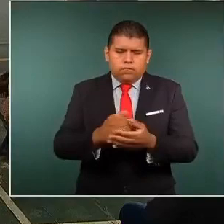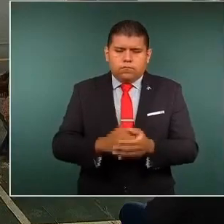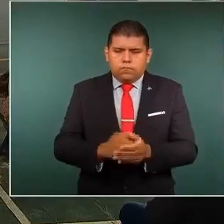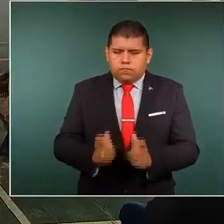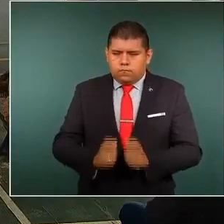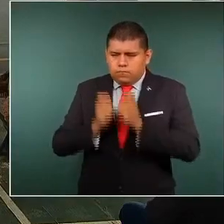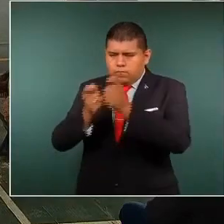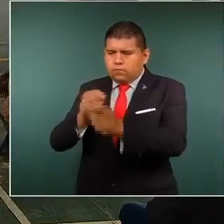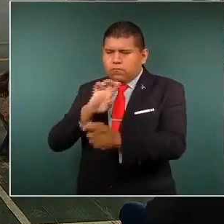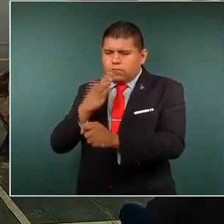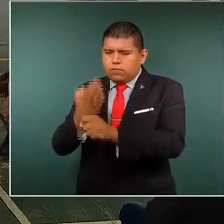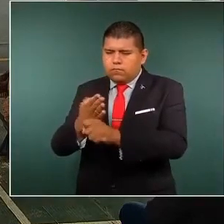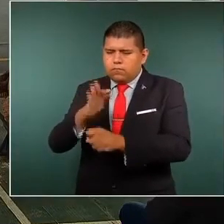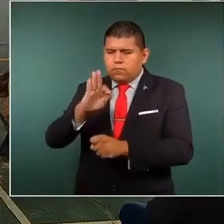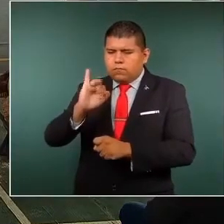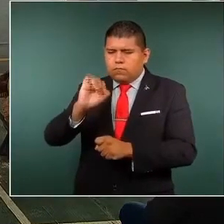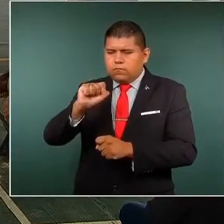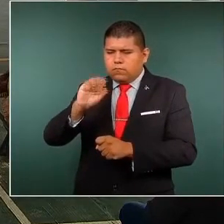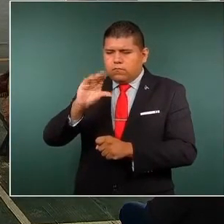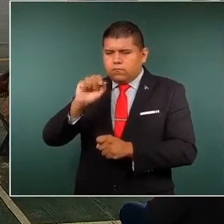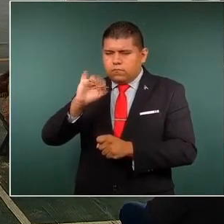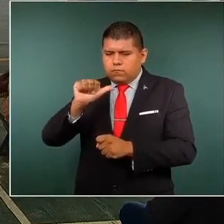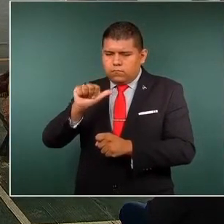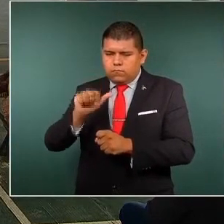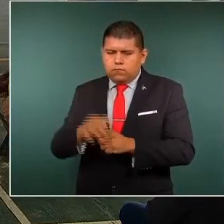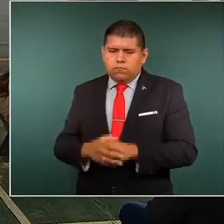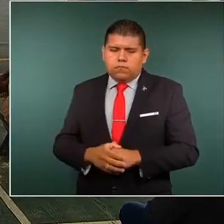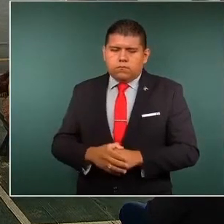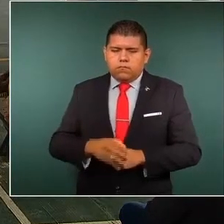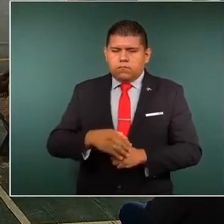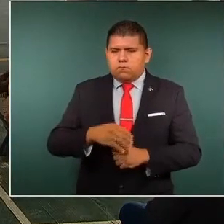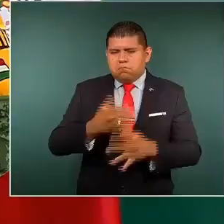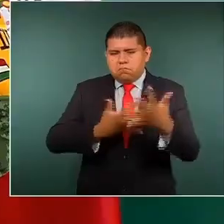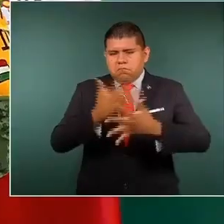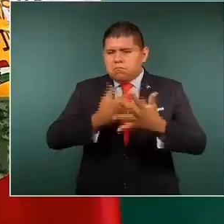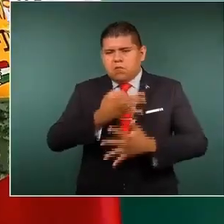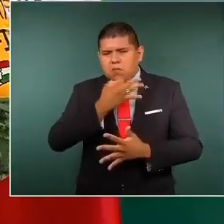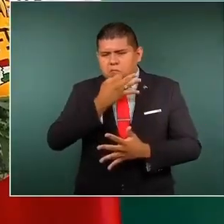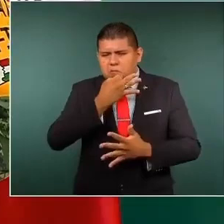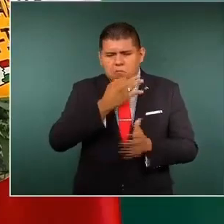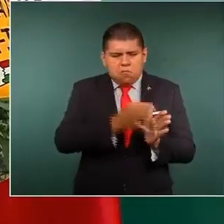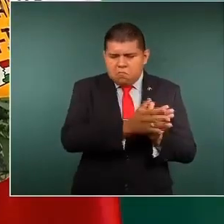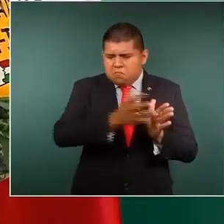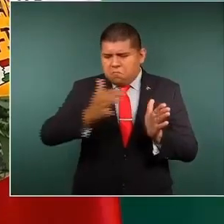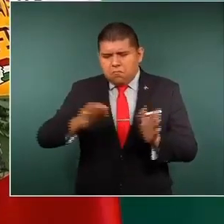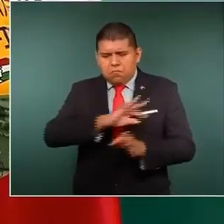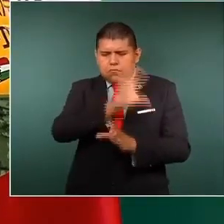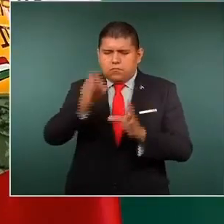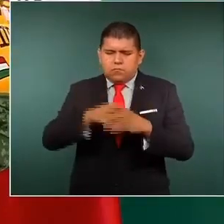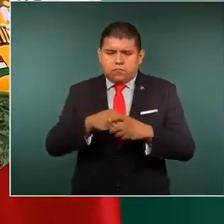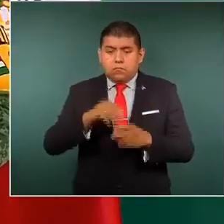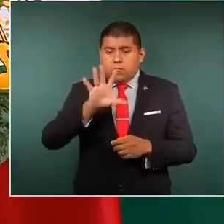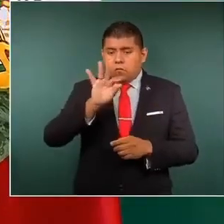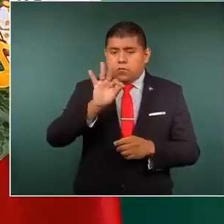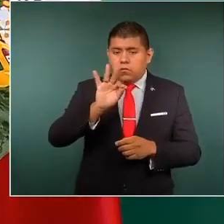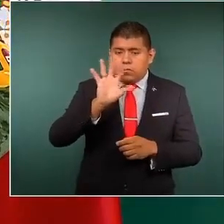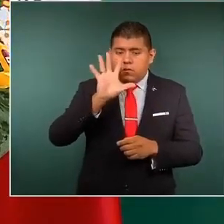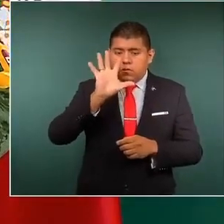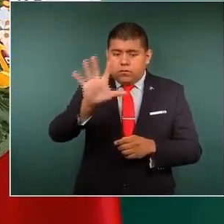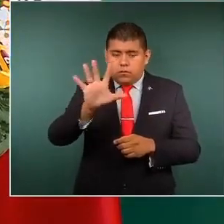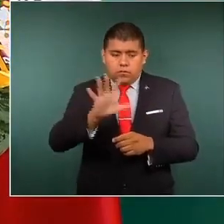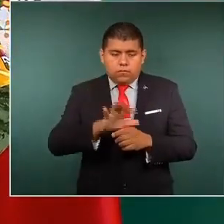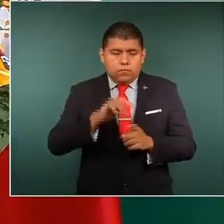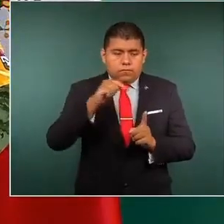la Fiscalía del Estado. Se requirieron 15 minutos para la detención, 45 para ser